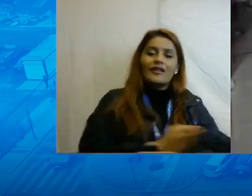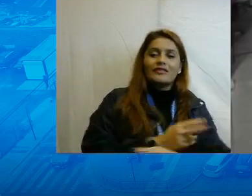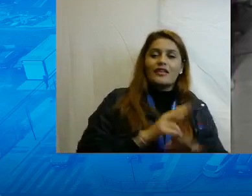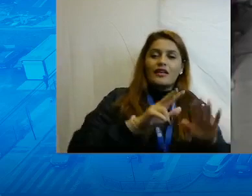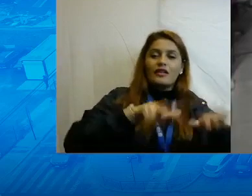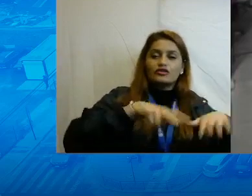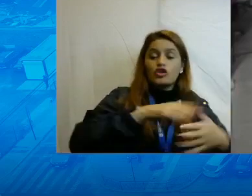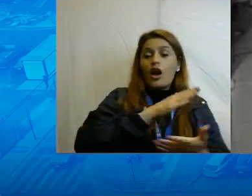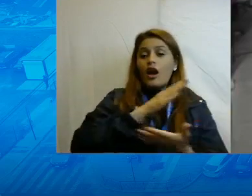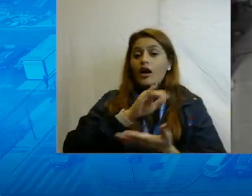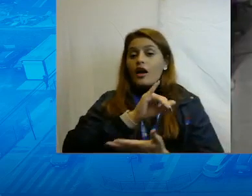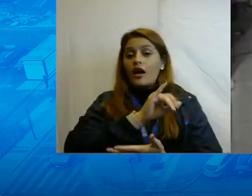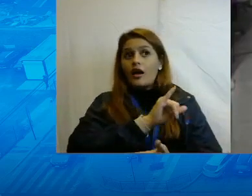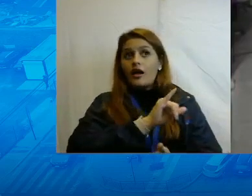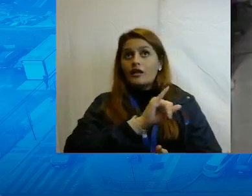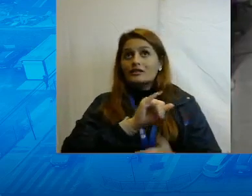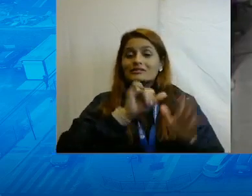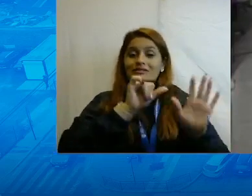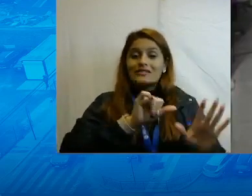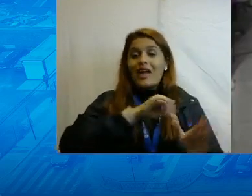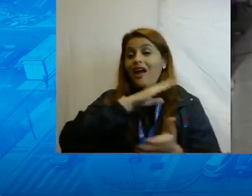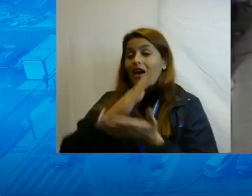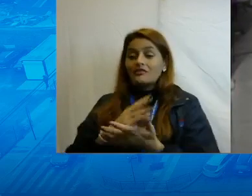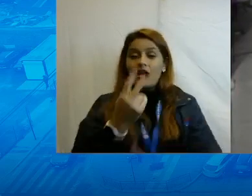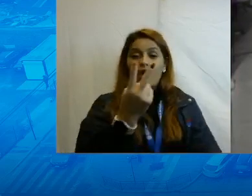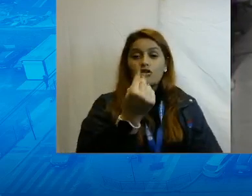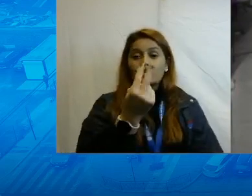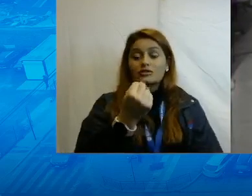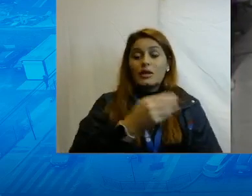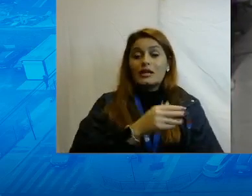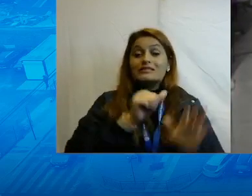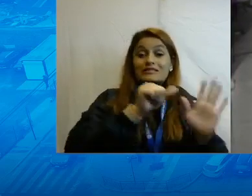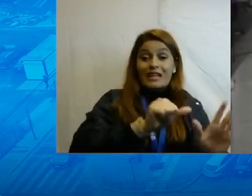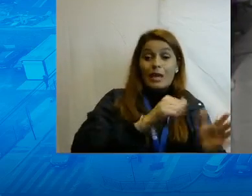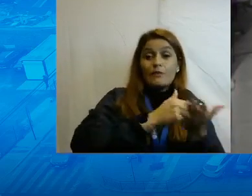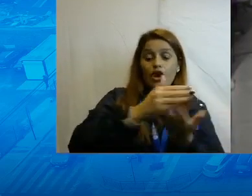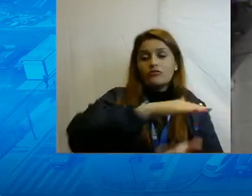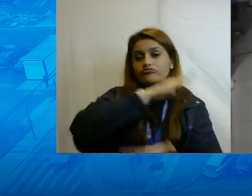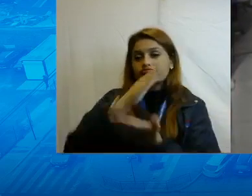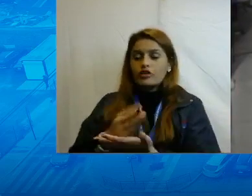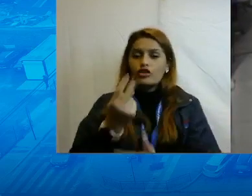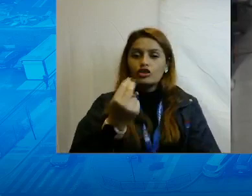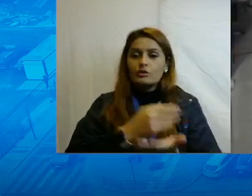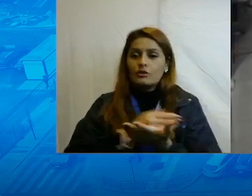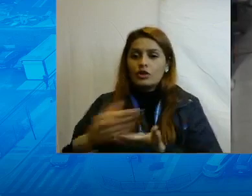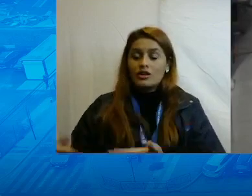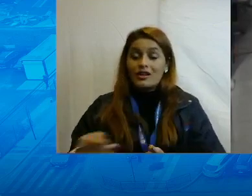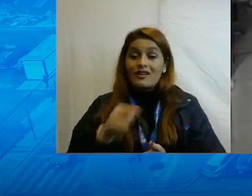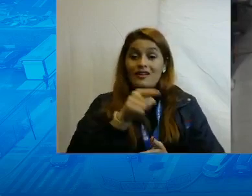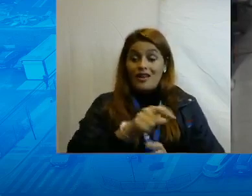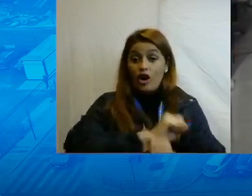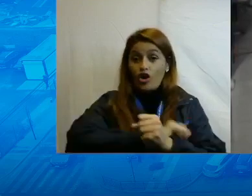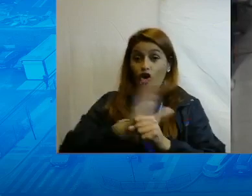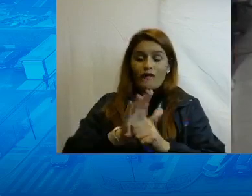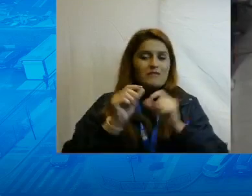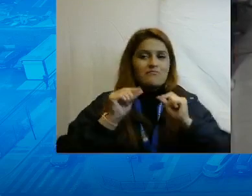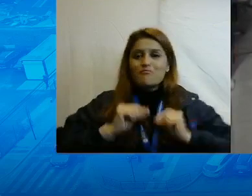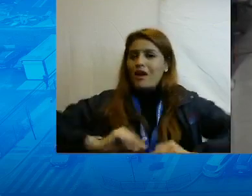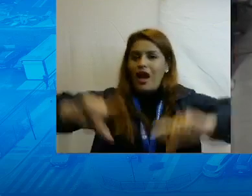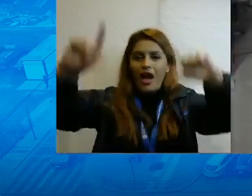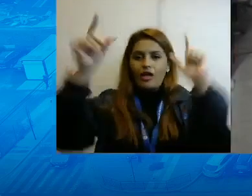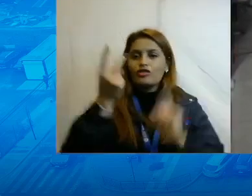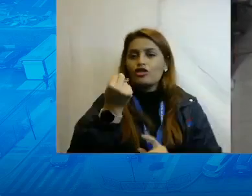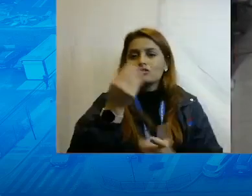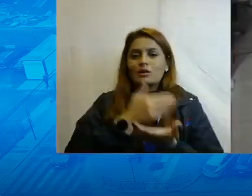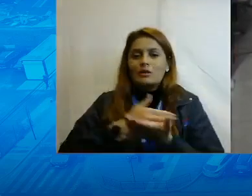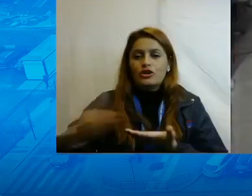pasamos de 6 a 12 millones de mascotas en Chile. La pandemia fue un disparador de mascotas y a 12